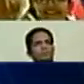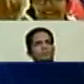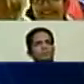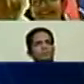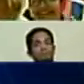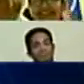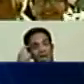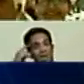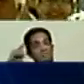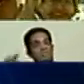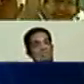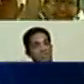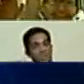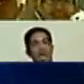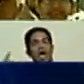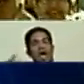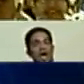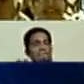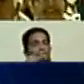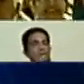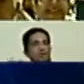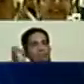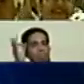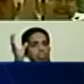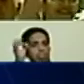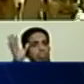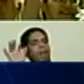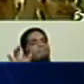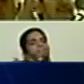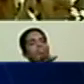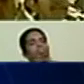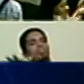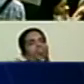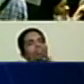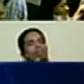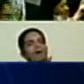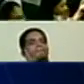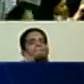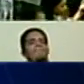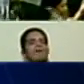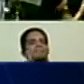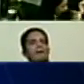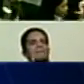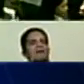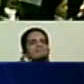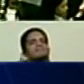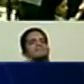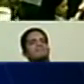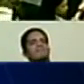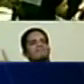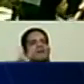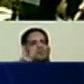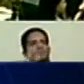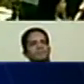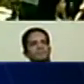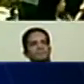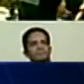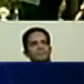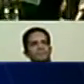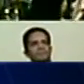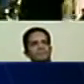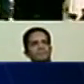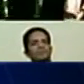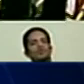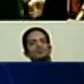diario, donde se miente y se miente y se miente sobre Venezuela. Donde nuestros argumentos y